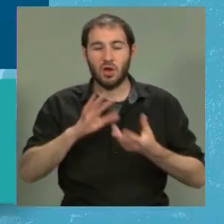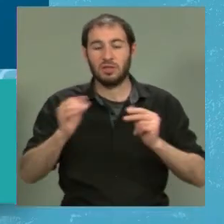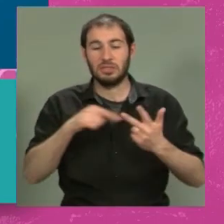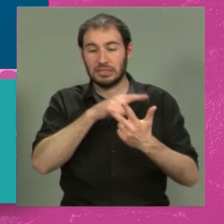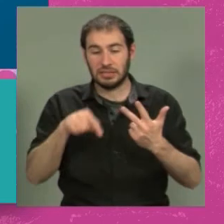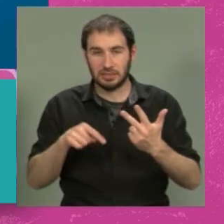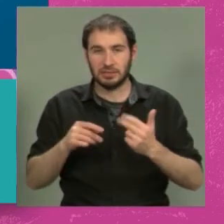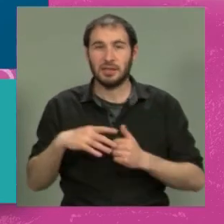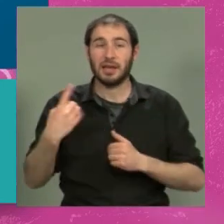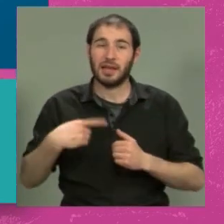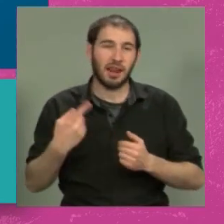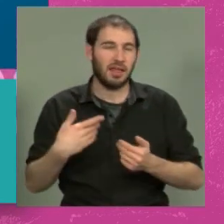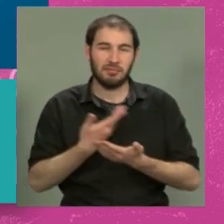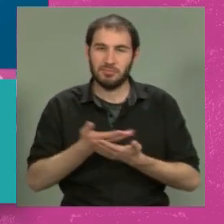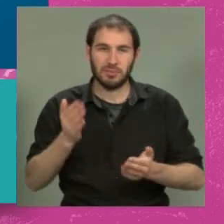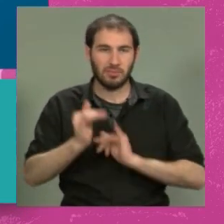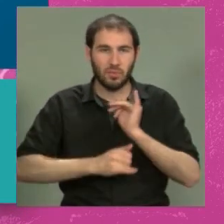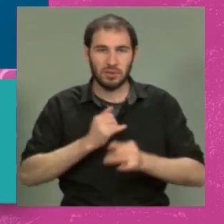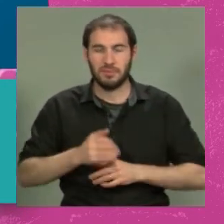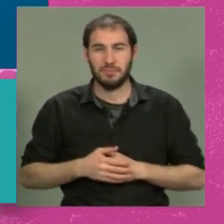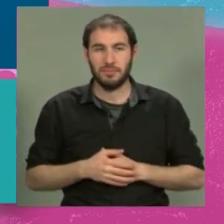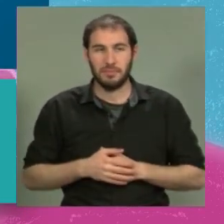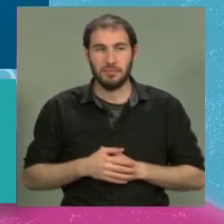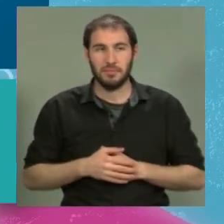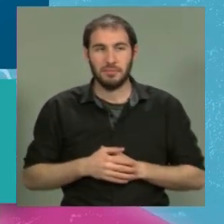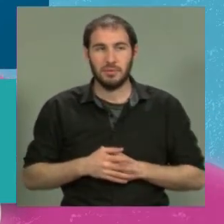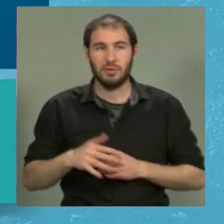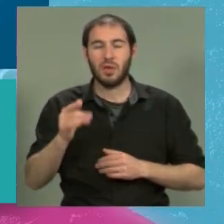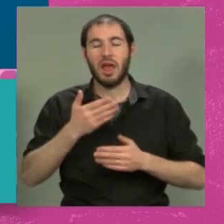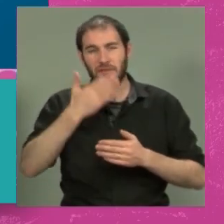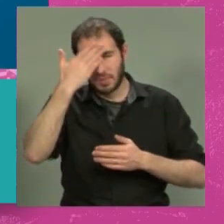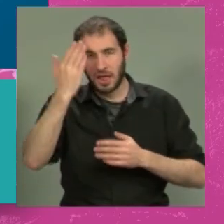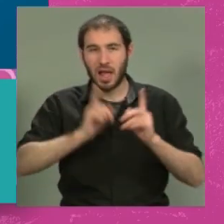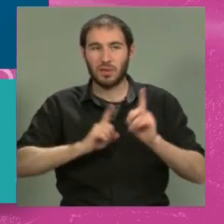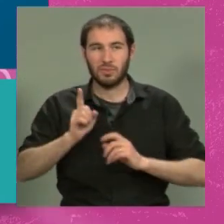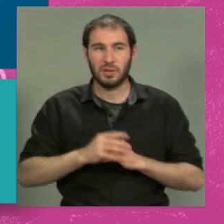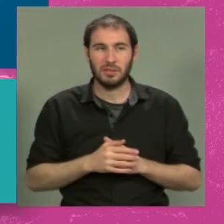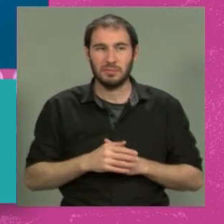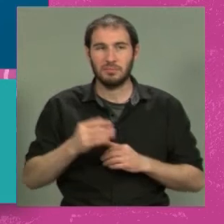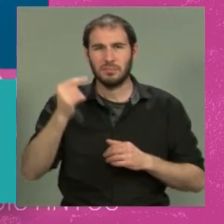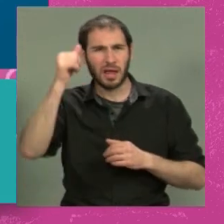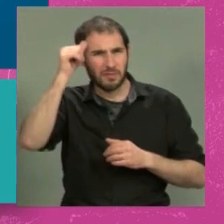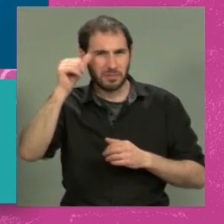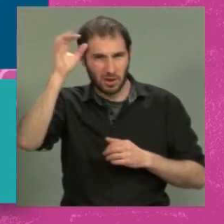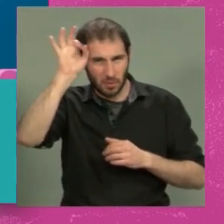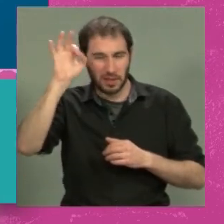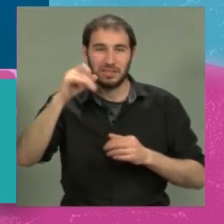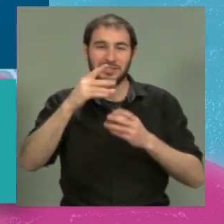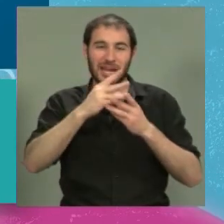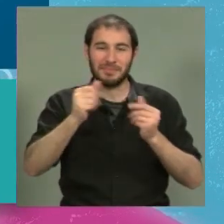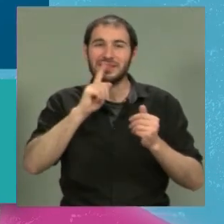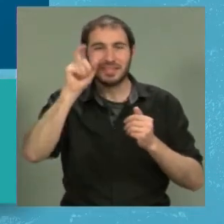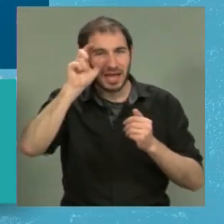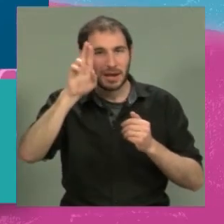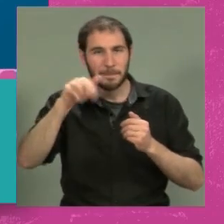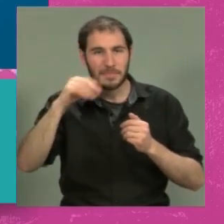que habitualmente escuchamos en algunas patologías neuroquirúrgicas que son terminales,